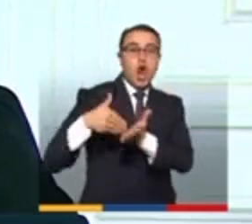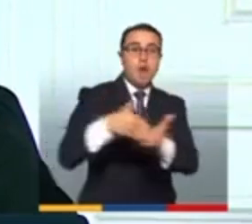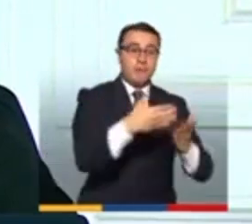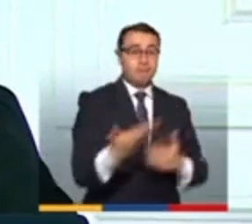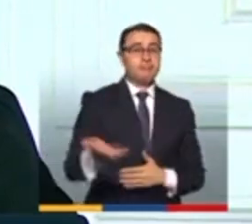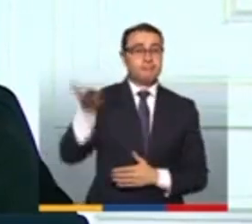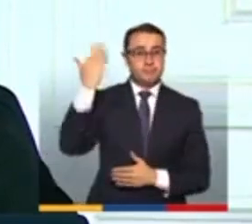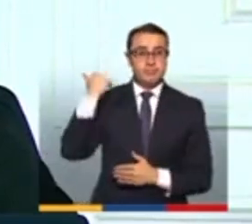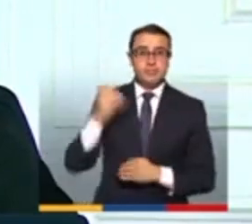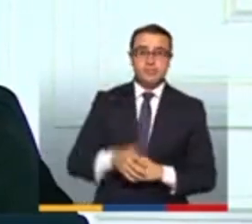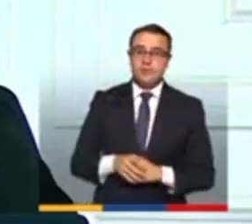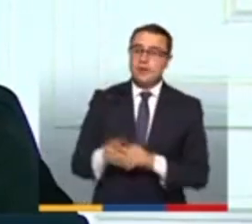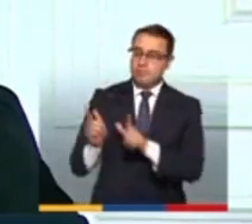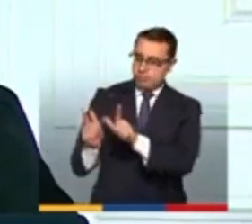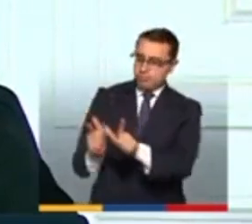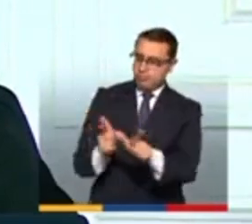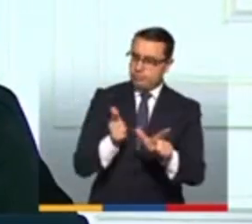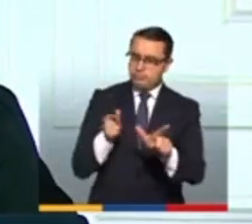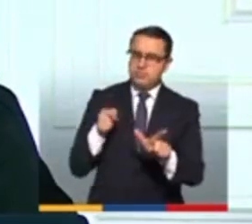¿Dónde están esas armas?